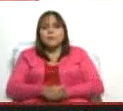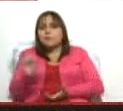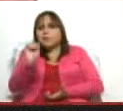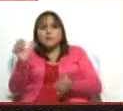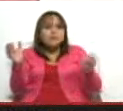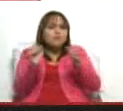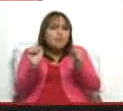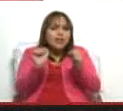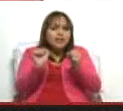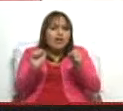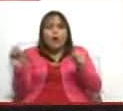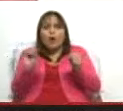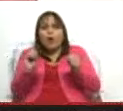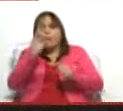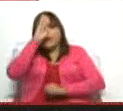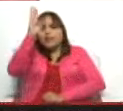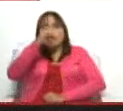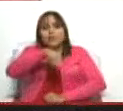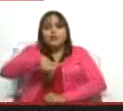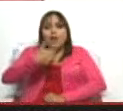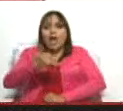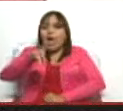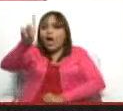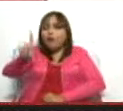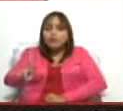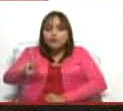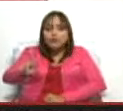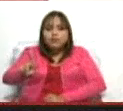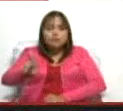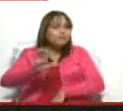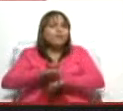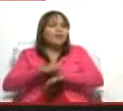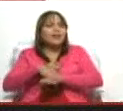en Barinas, en los pueblos. Tenemos un solo candidato, ¿por qué será?